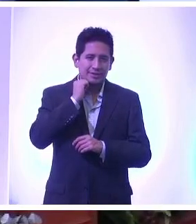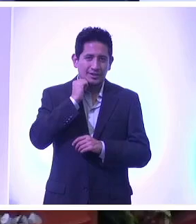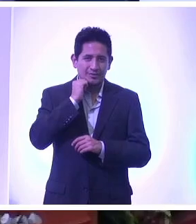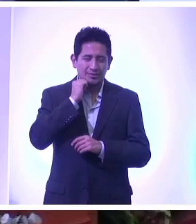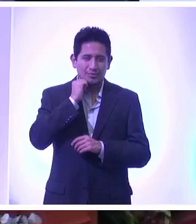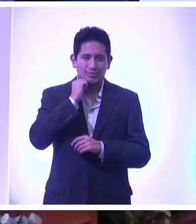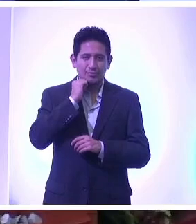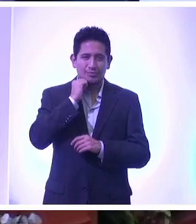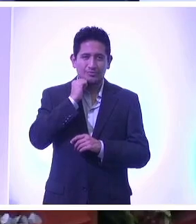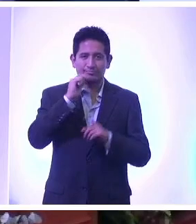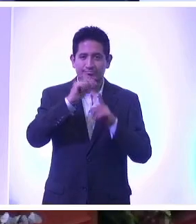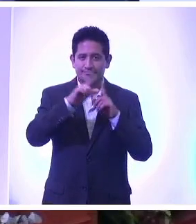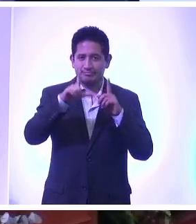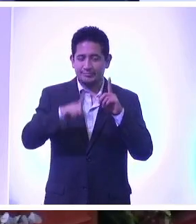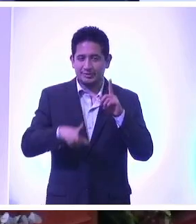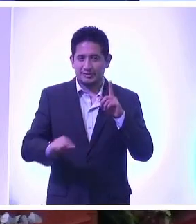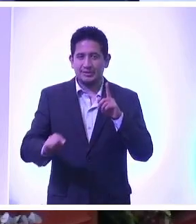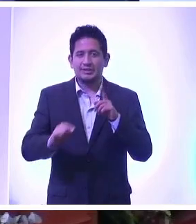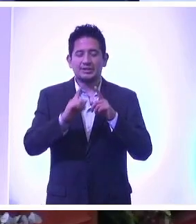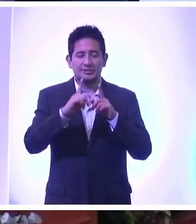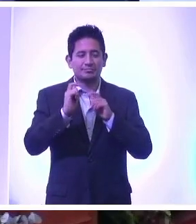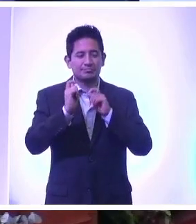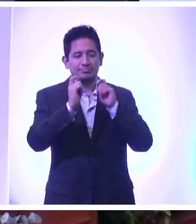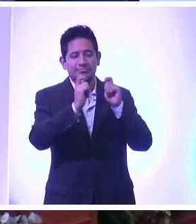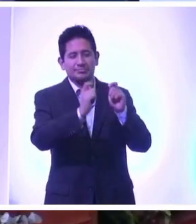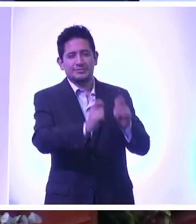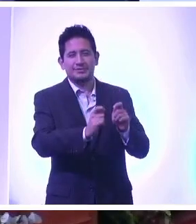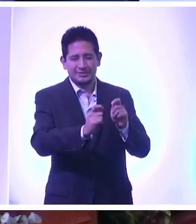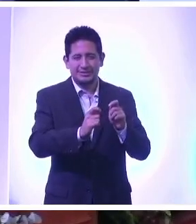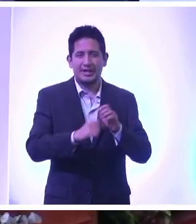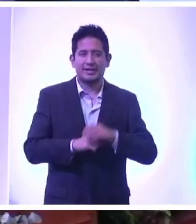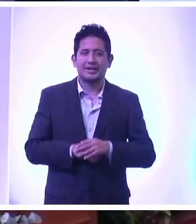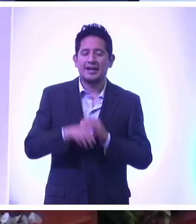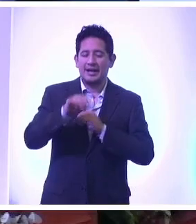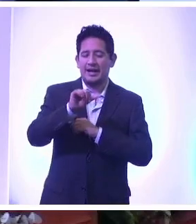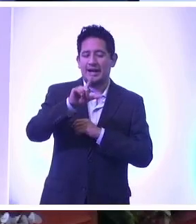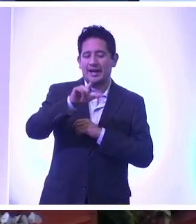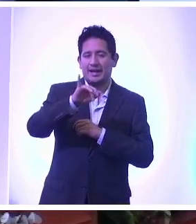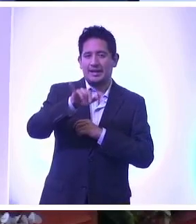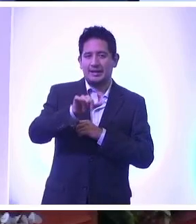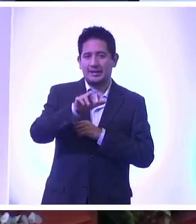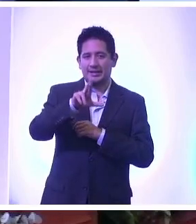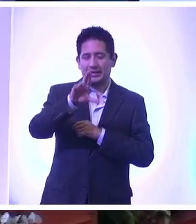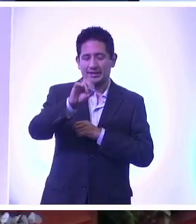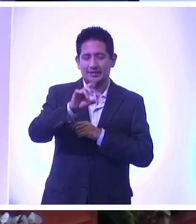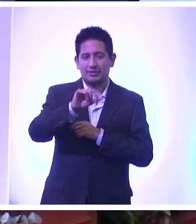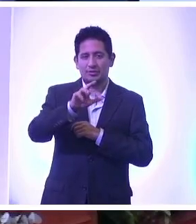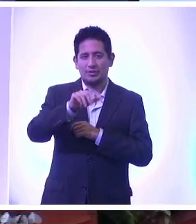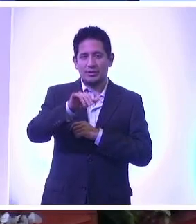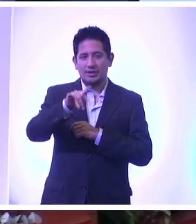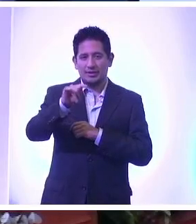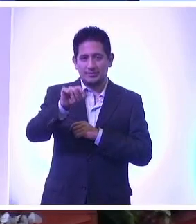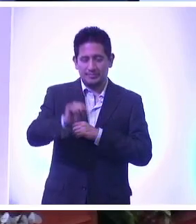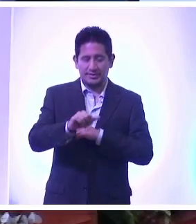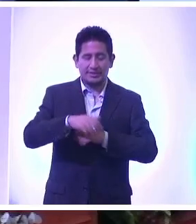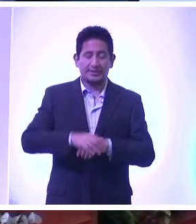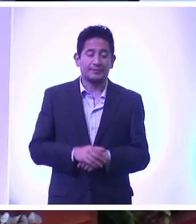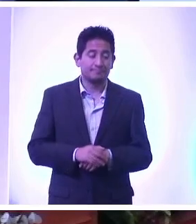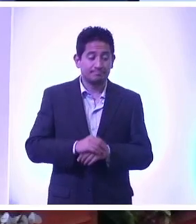senado Alejandro Armenta eh entre sus publicaciones y medios se encuentran